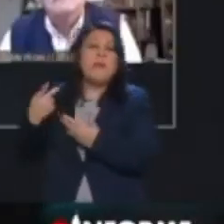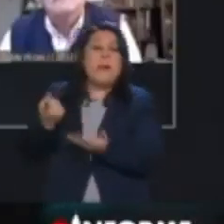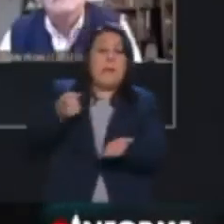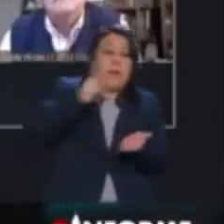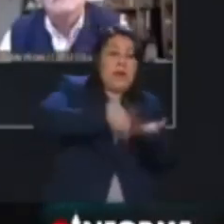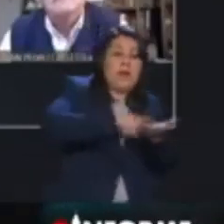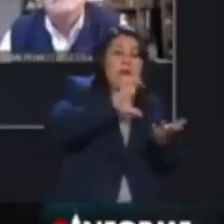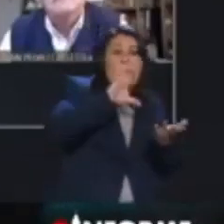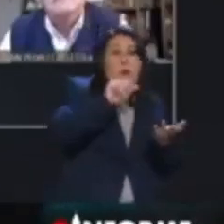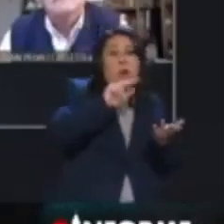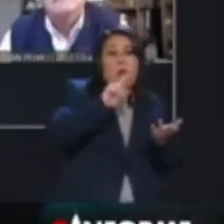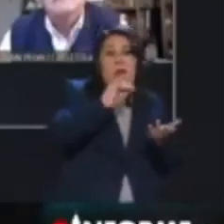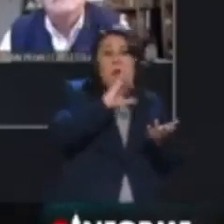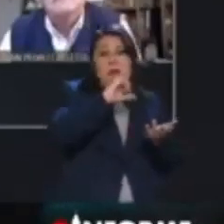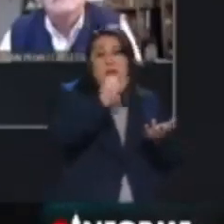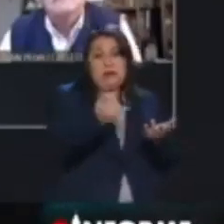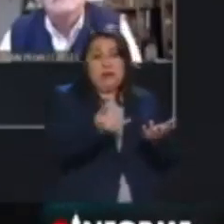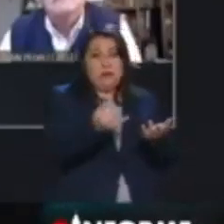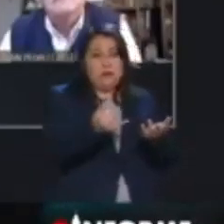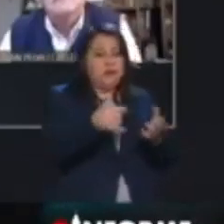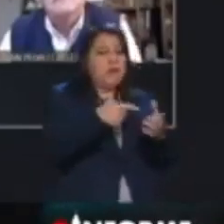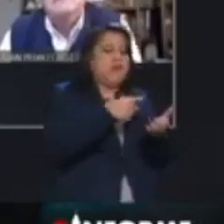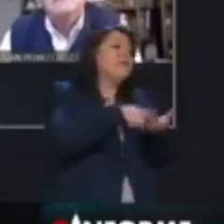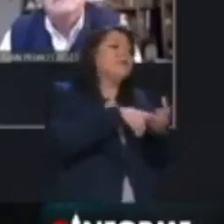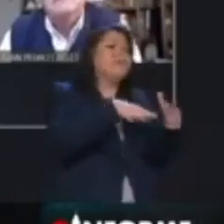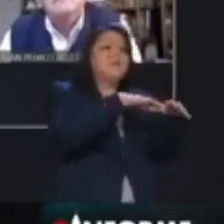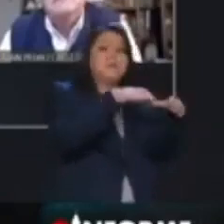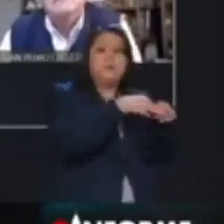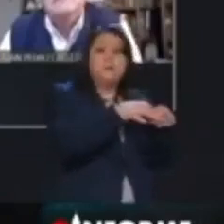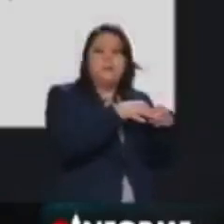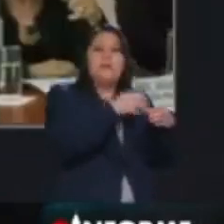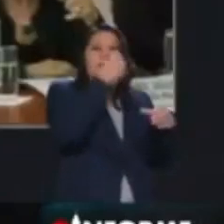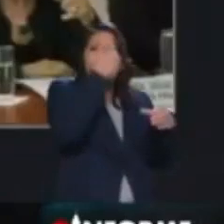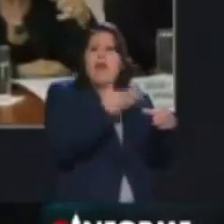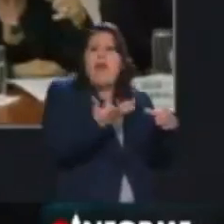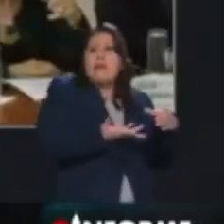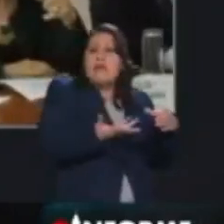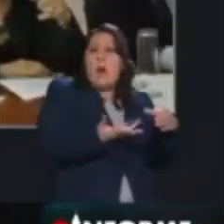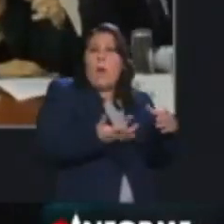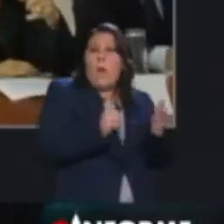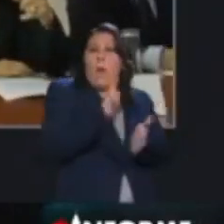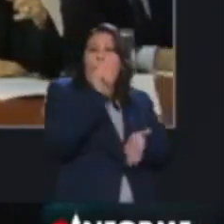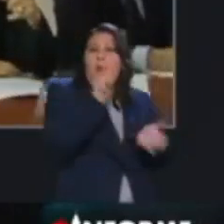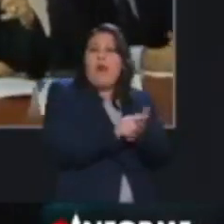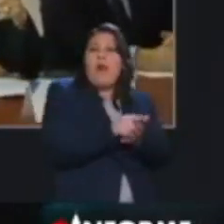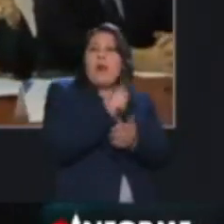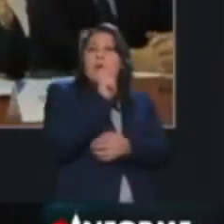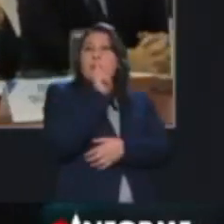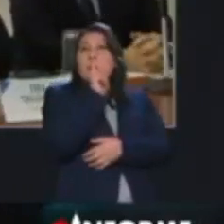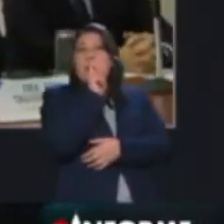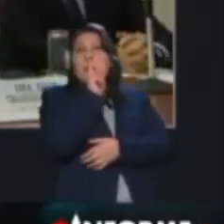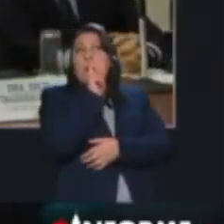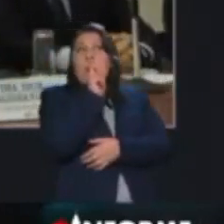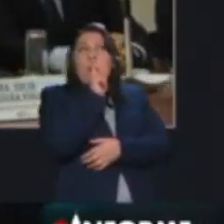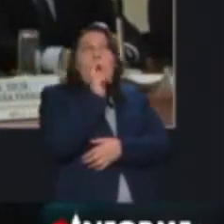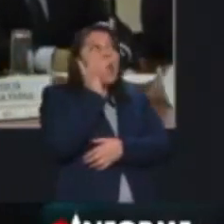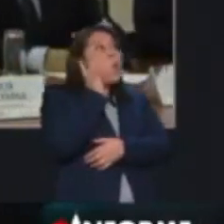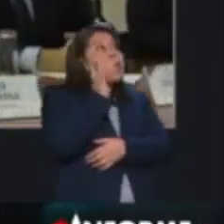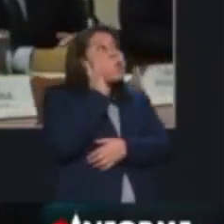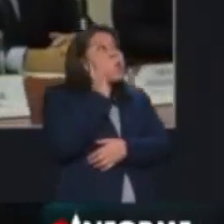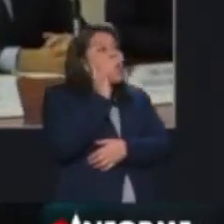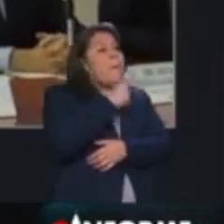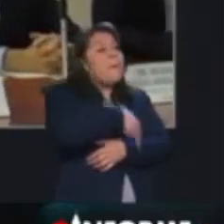CONACYT, pero pues ya sabemos más o menos cómo, o sea, lo que permite es brincarte la ley, ¿no? Porque ya al ser una asociación civil, pues tú